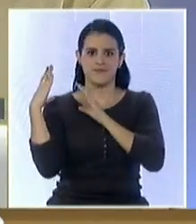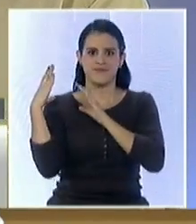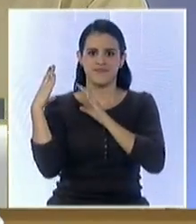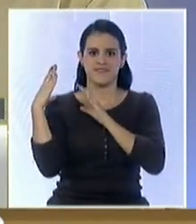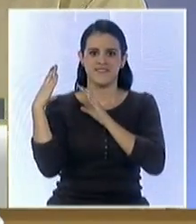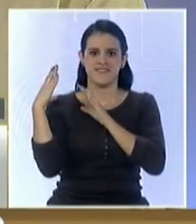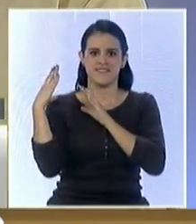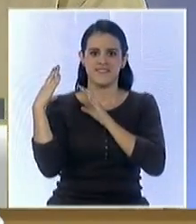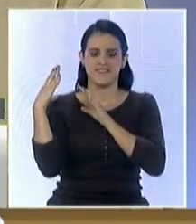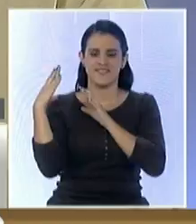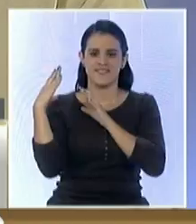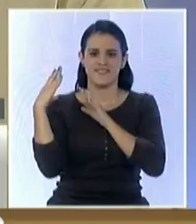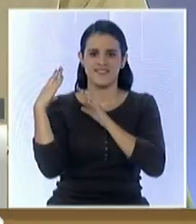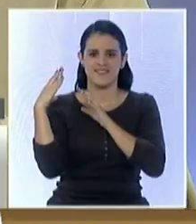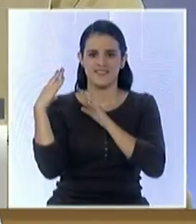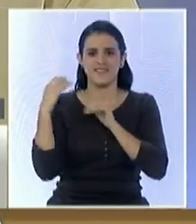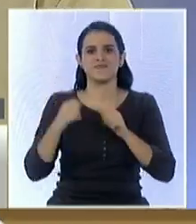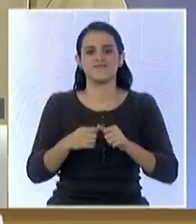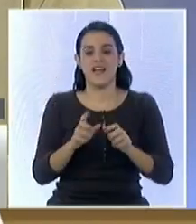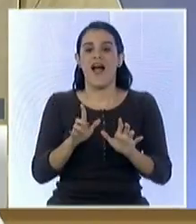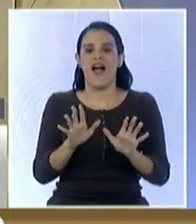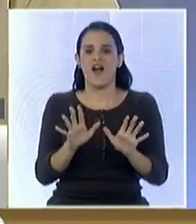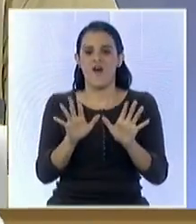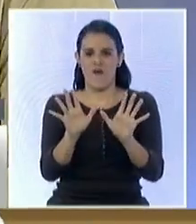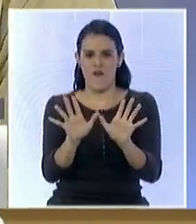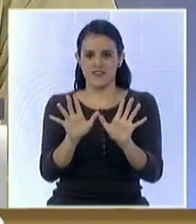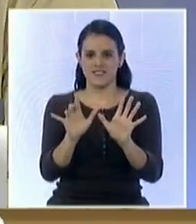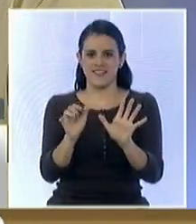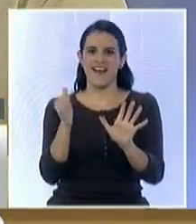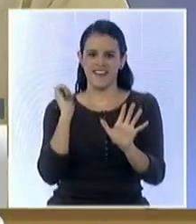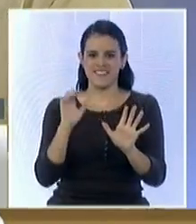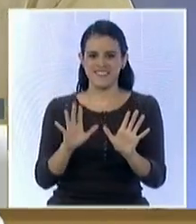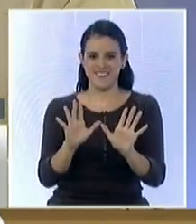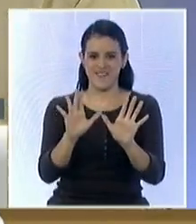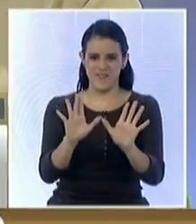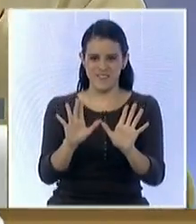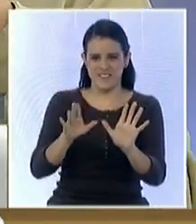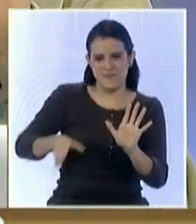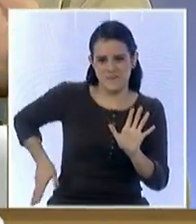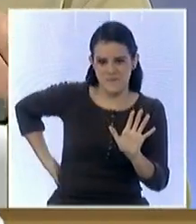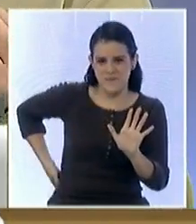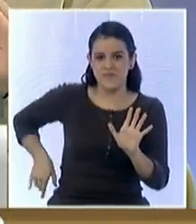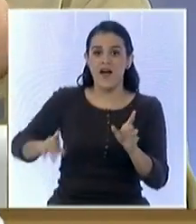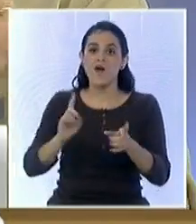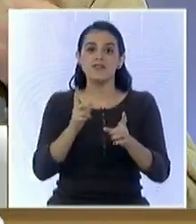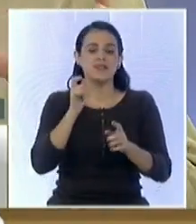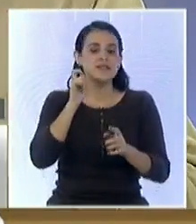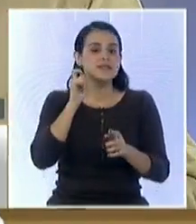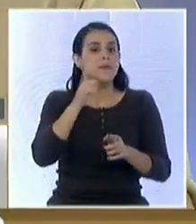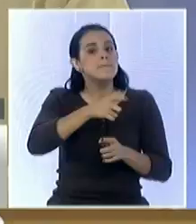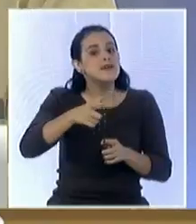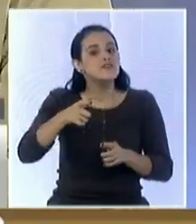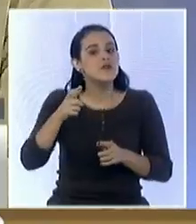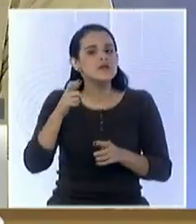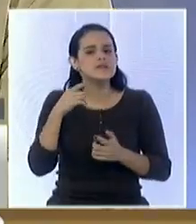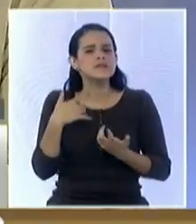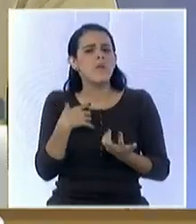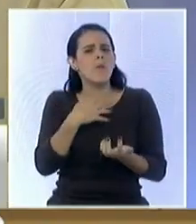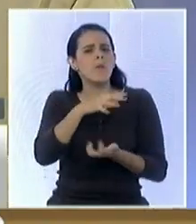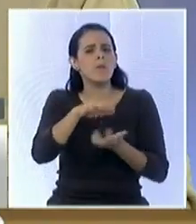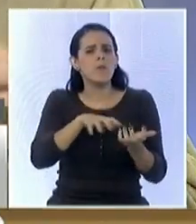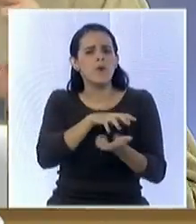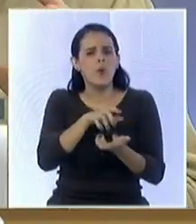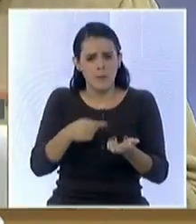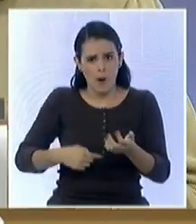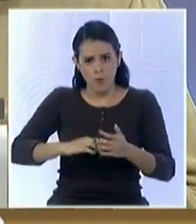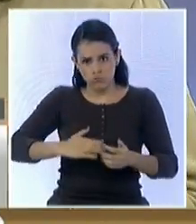nuestro nacimiento. Y por eso, por ejemplo, las personas que sufren de coxis son personas que históricamente tuvieron problemas durante la